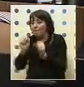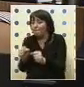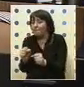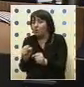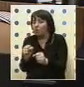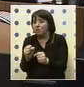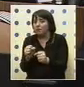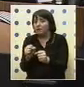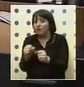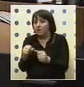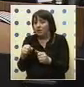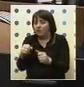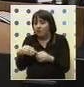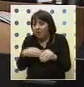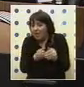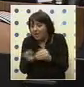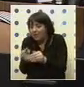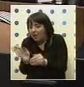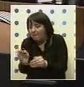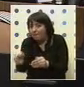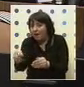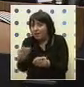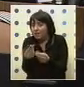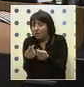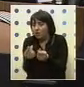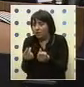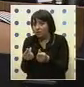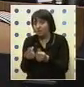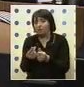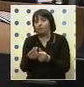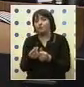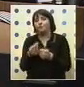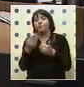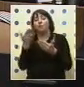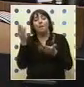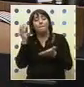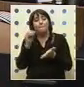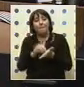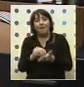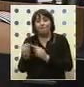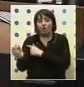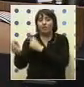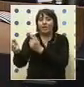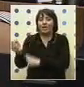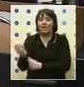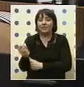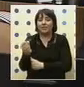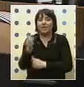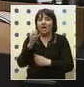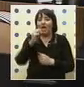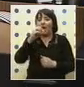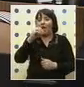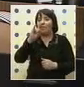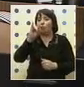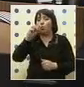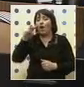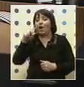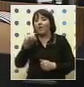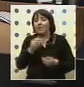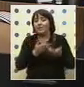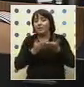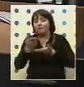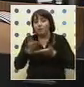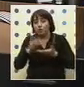malversación o mala gestión de fondos en estas entidades. Además, se fortalece el Servicio Nacional de Aduanas, lo que implica el